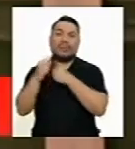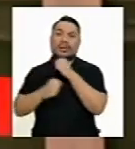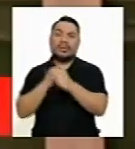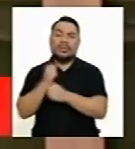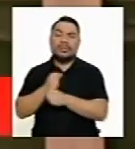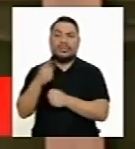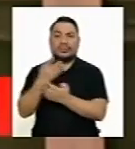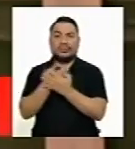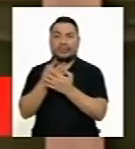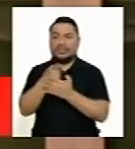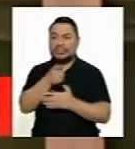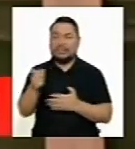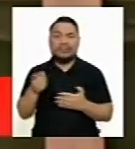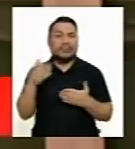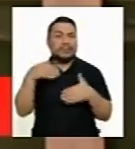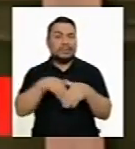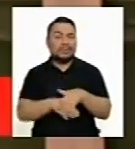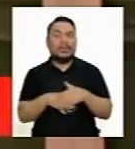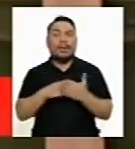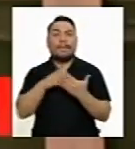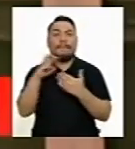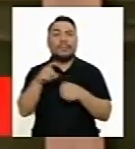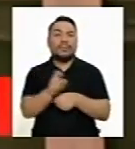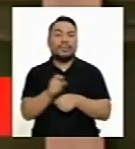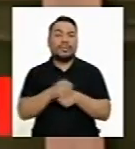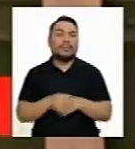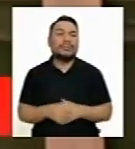internos acceden a los programas educativos